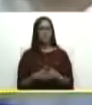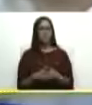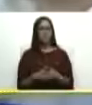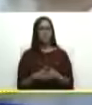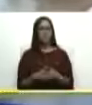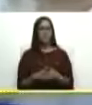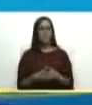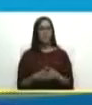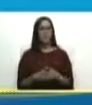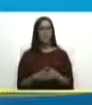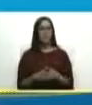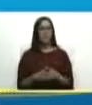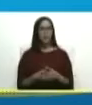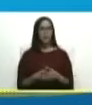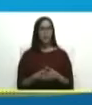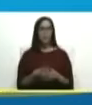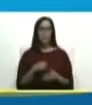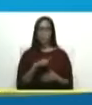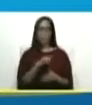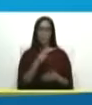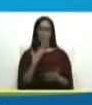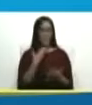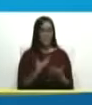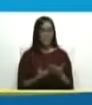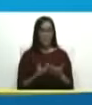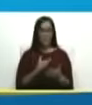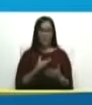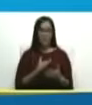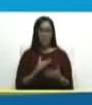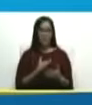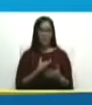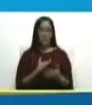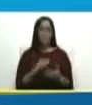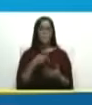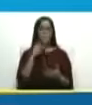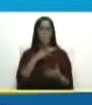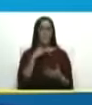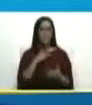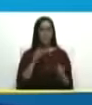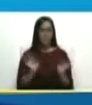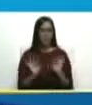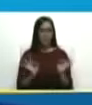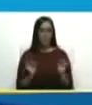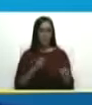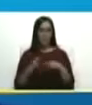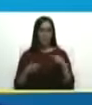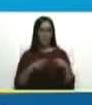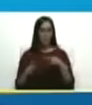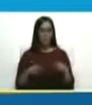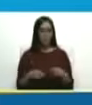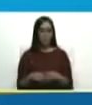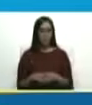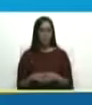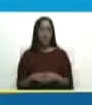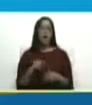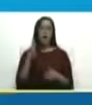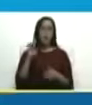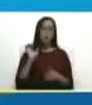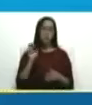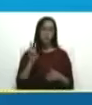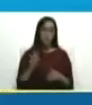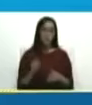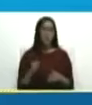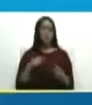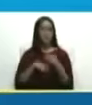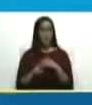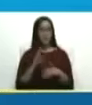No le pedimos carné político a ningún rector o ninguna rectora. La Universidad Central de Venezuela, le entramos cuando todavía estaba